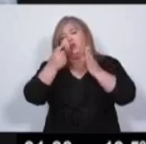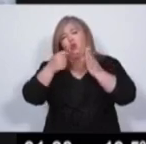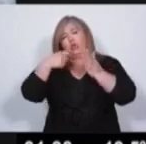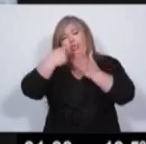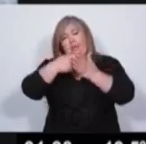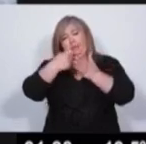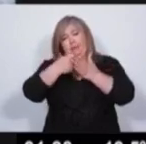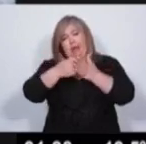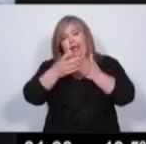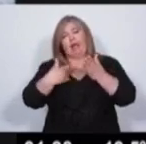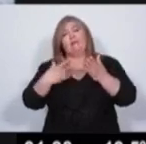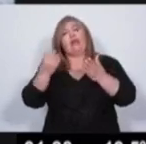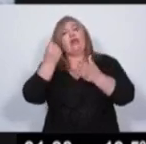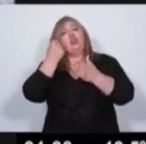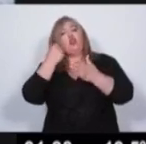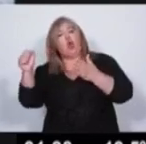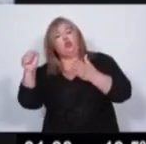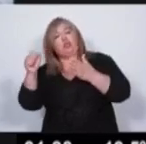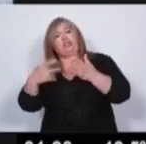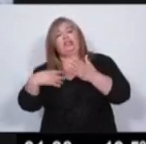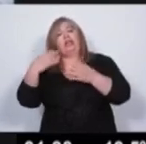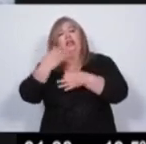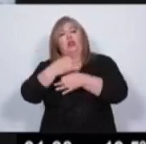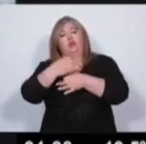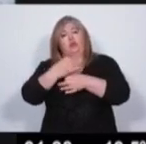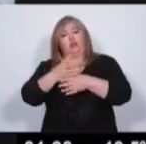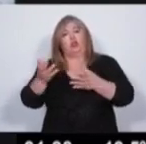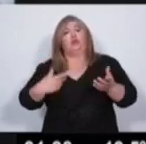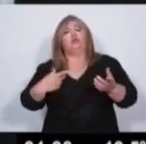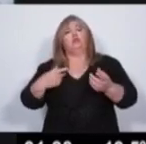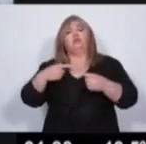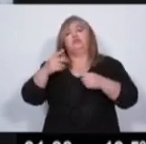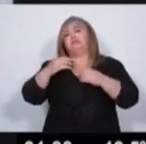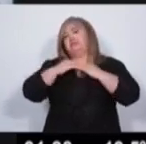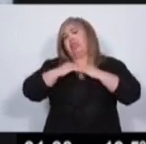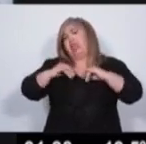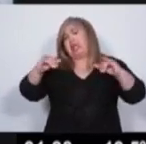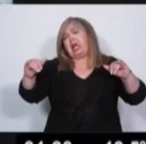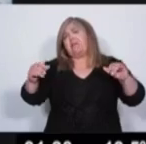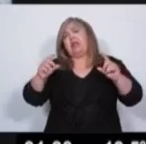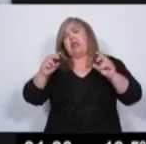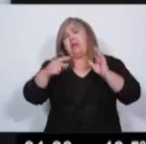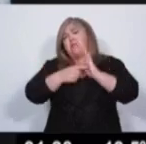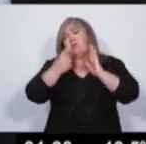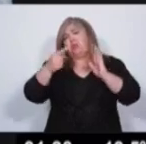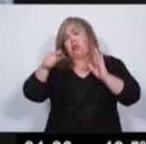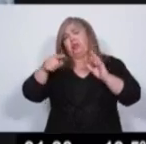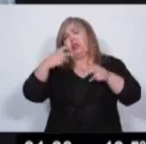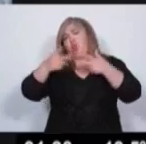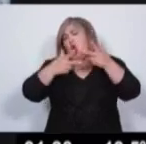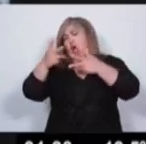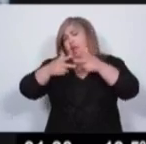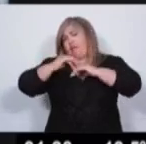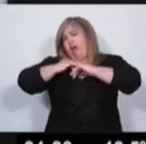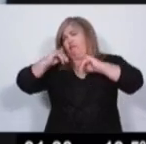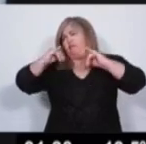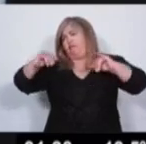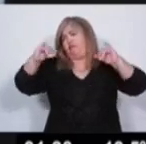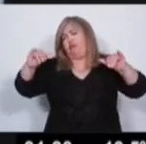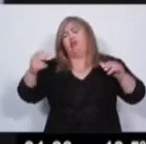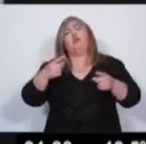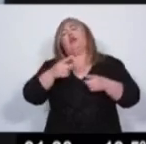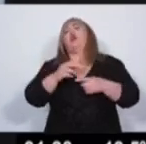a lo largo de la campaña sobre este punto como creen que se puede revalorizar o regenerarquizar el